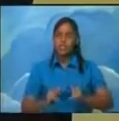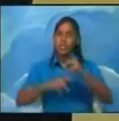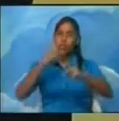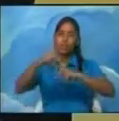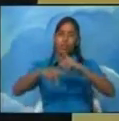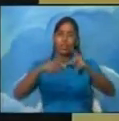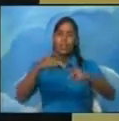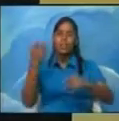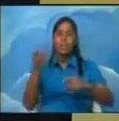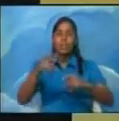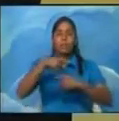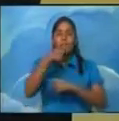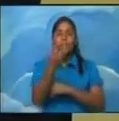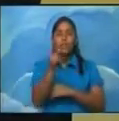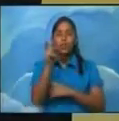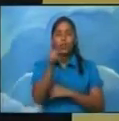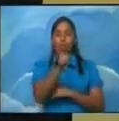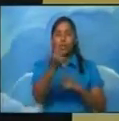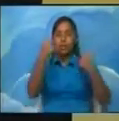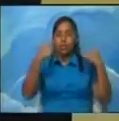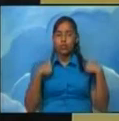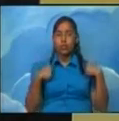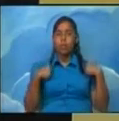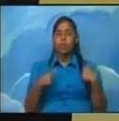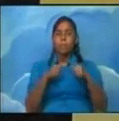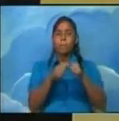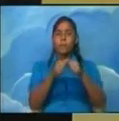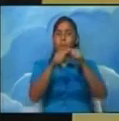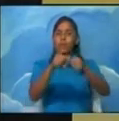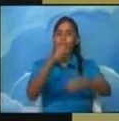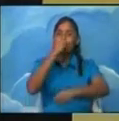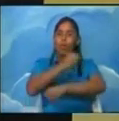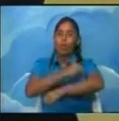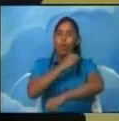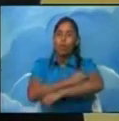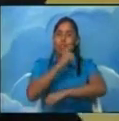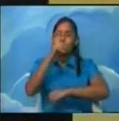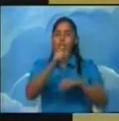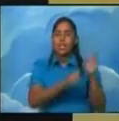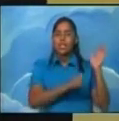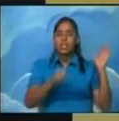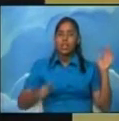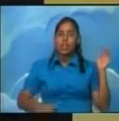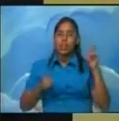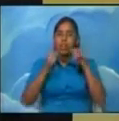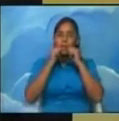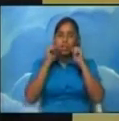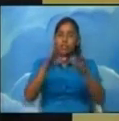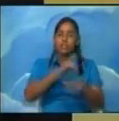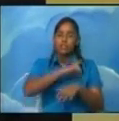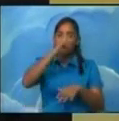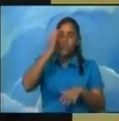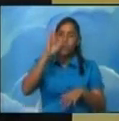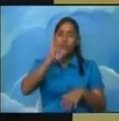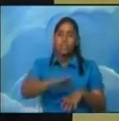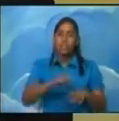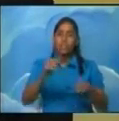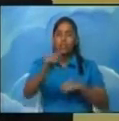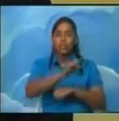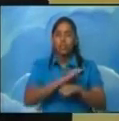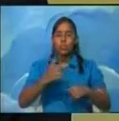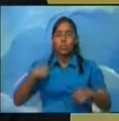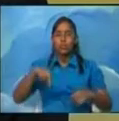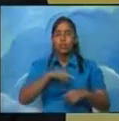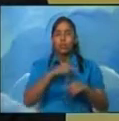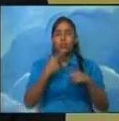hijos, que mientras que usted y yo permanecemos obedientes al Señor, la bendición de Dios está sobre nosotros, pero que